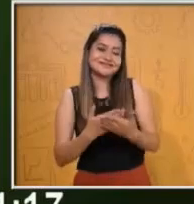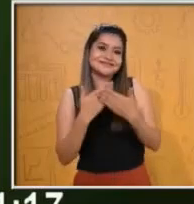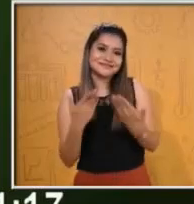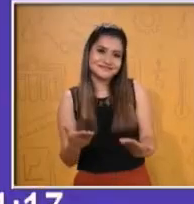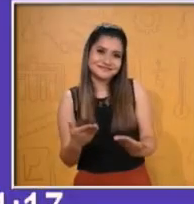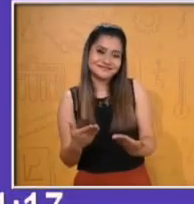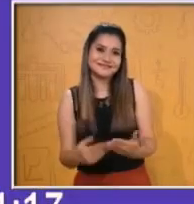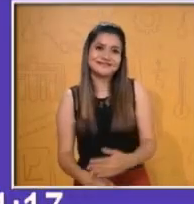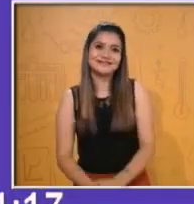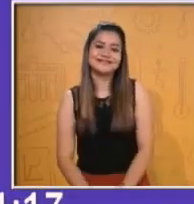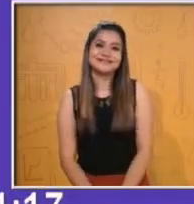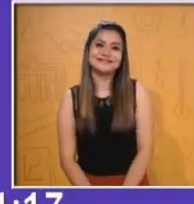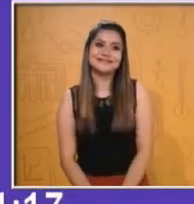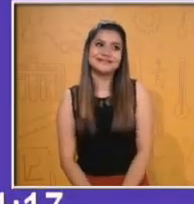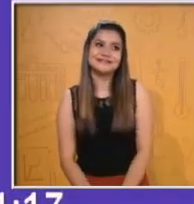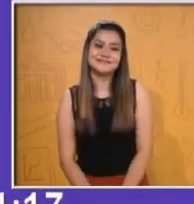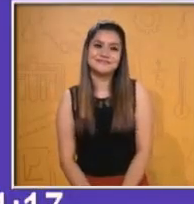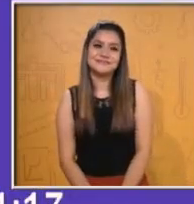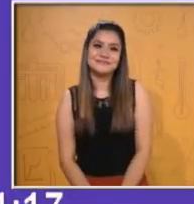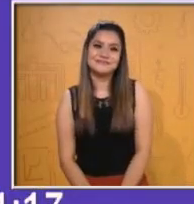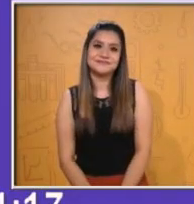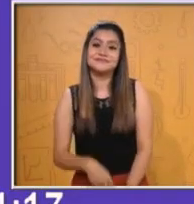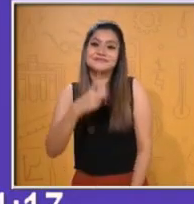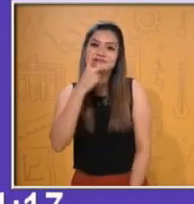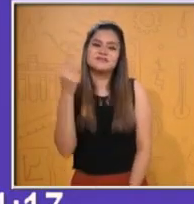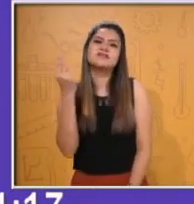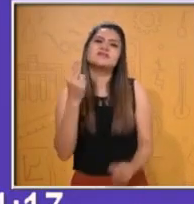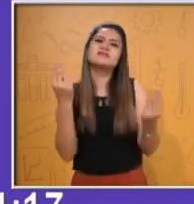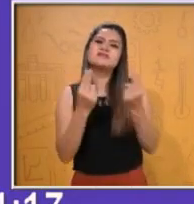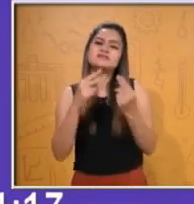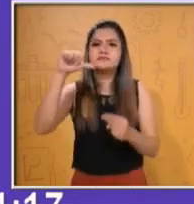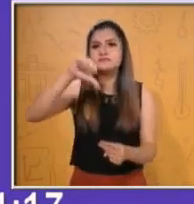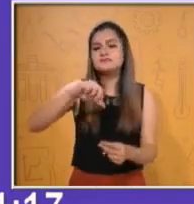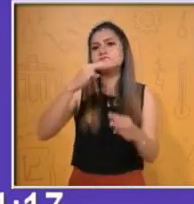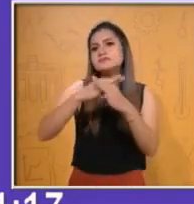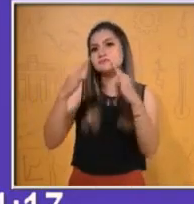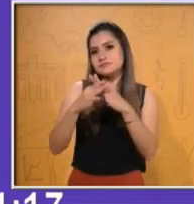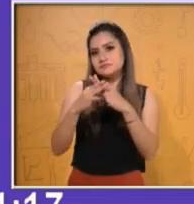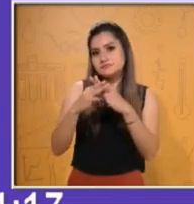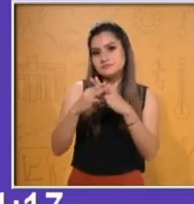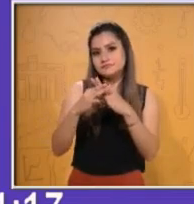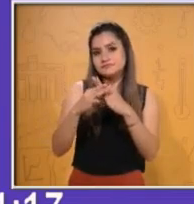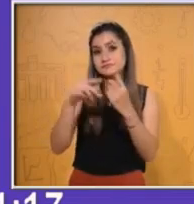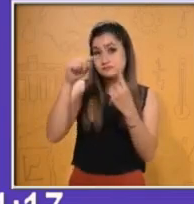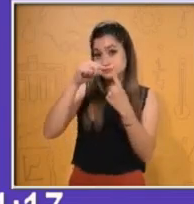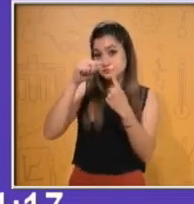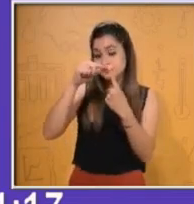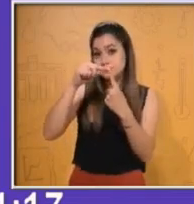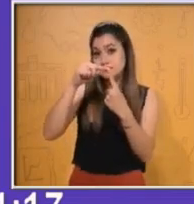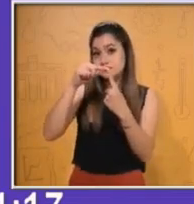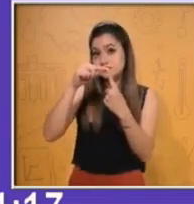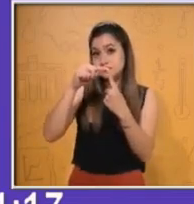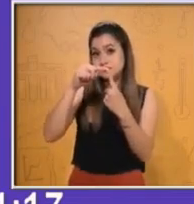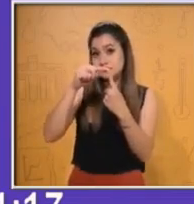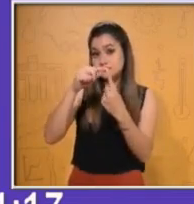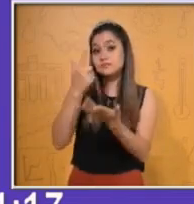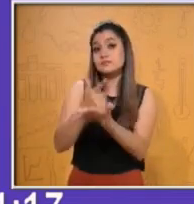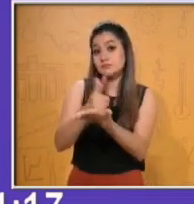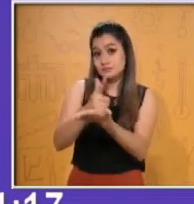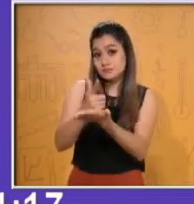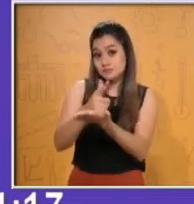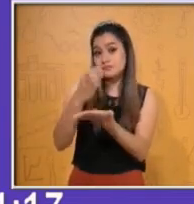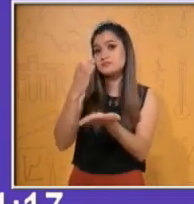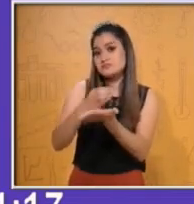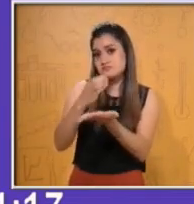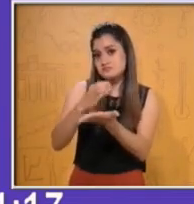bueno, pues vamos a mencionarles los materiales. ¿Qué vamos a utilizar el día de hoy, maestro? Vamos a utilizar la libreta, ¿verdad?